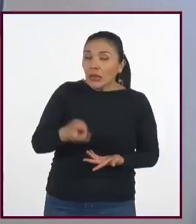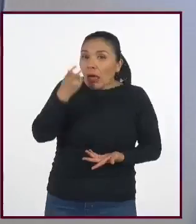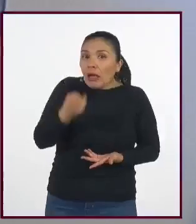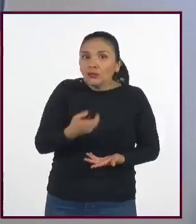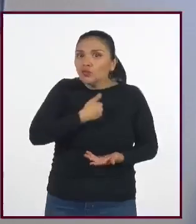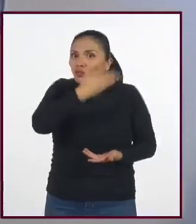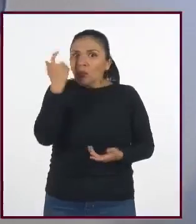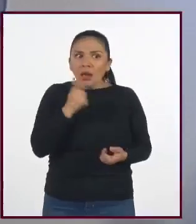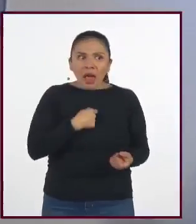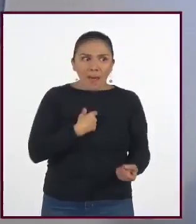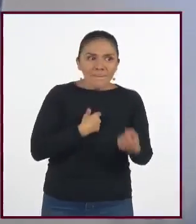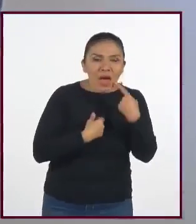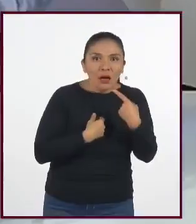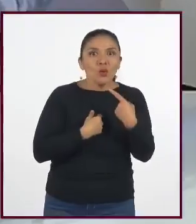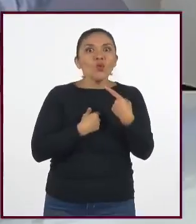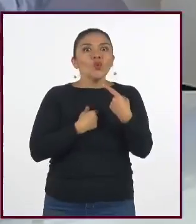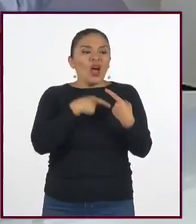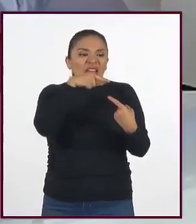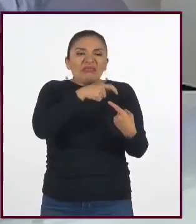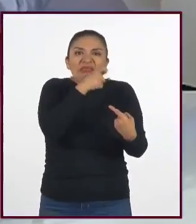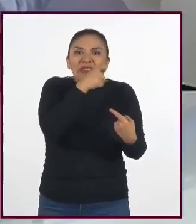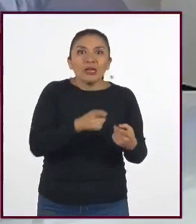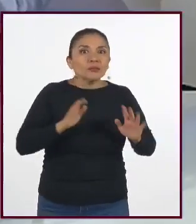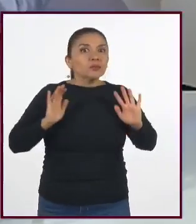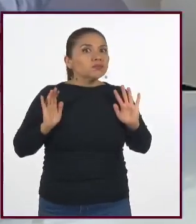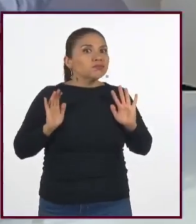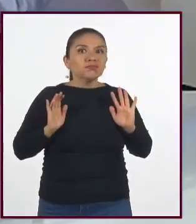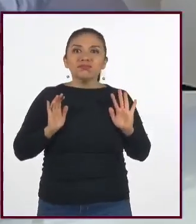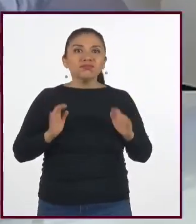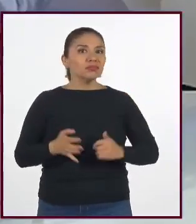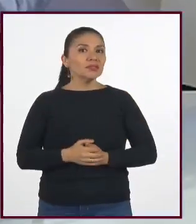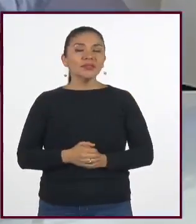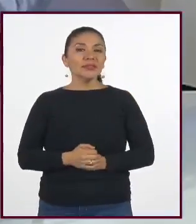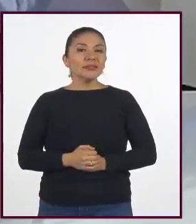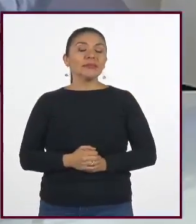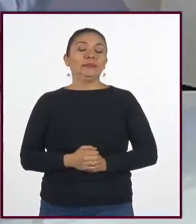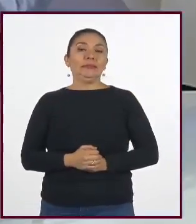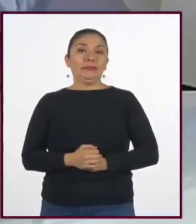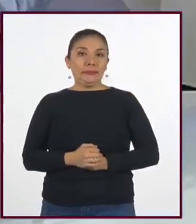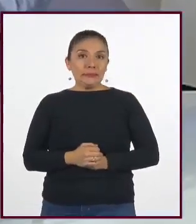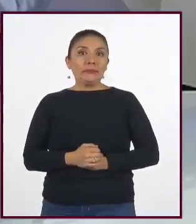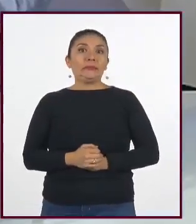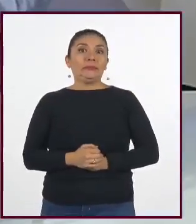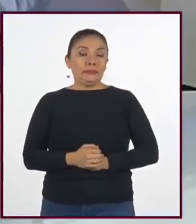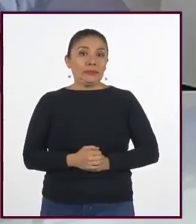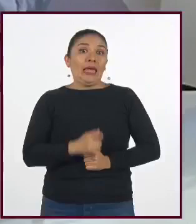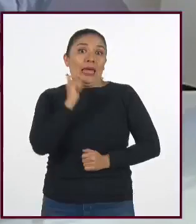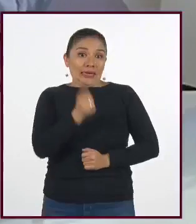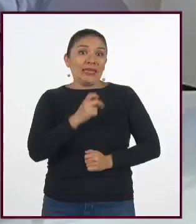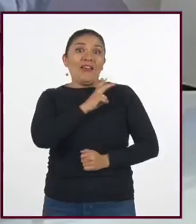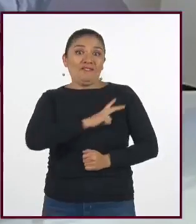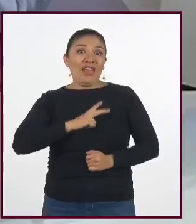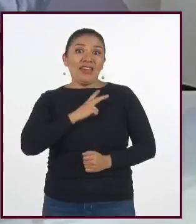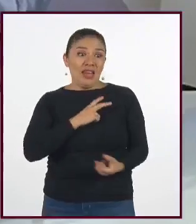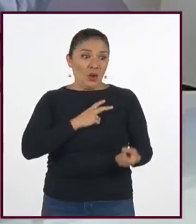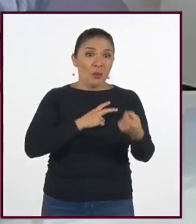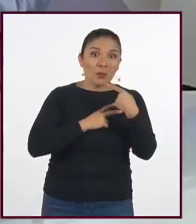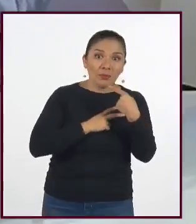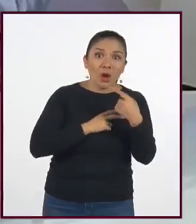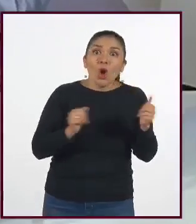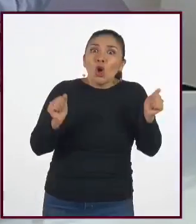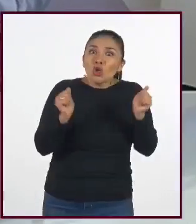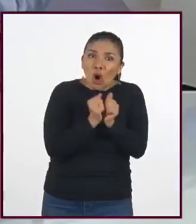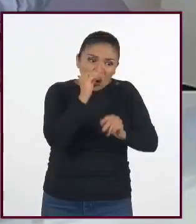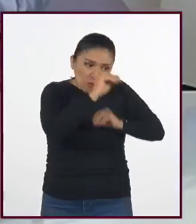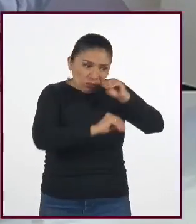estás metiendo no sabes en qué ese te momento. Estás metiendo. Así es. De por sí ya se considera veneno y luego meter ese tipo de cosas, o sea,